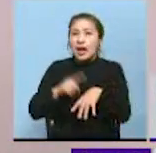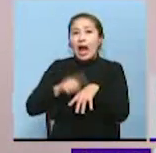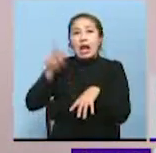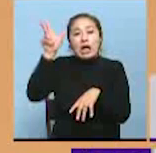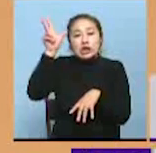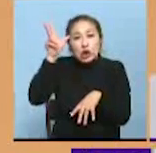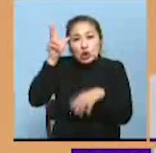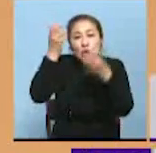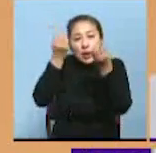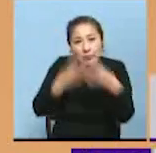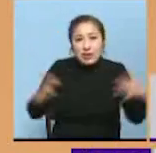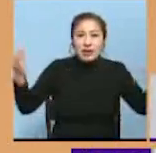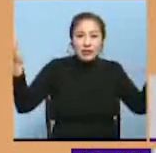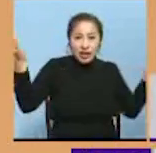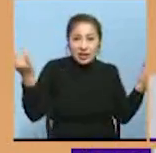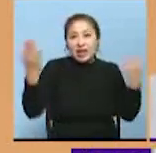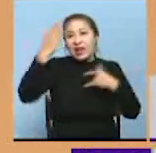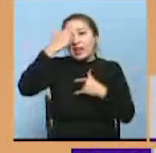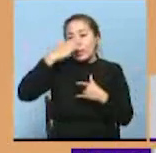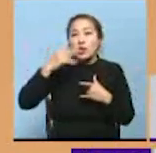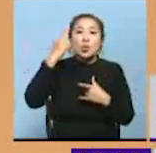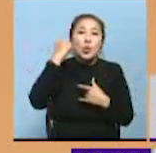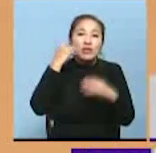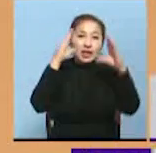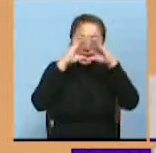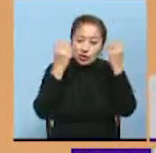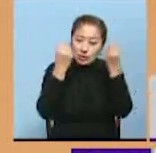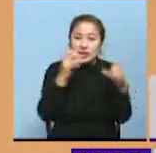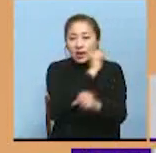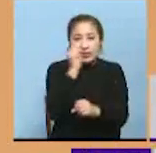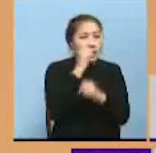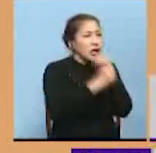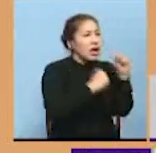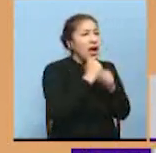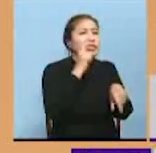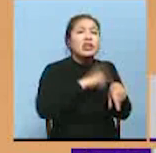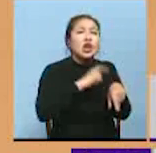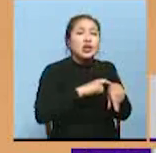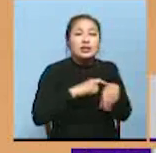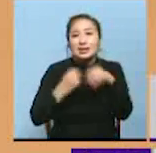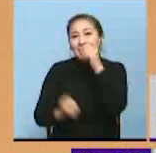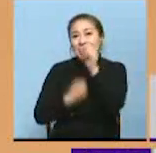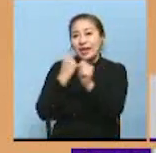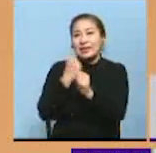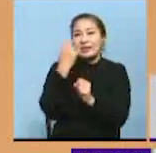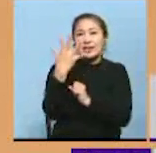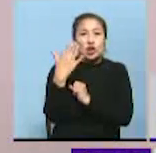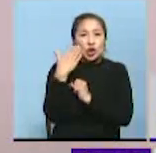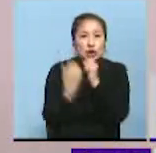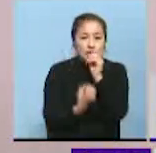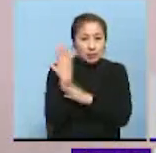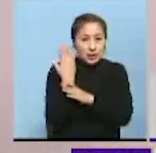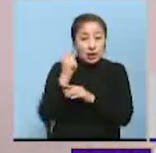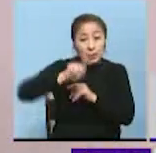20 comenzamos con ballet y a partir de las 21 horas con los grupos musicales. ¿Hasta qué hora? 5 más o menos. 5 de la mañana. ¿Y cómo sigue